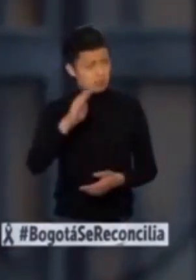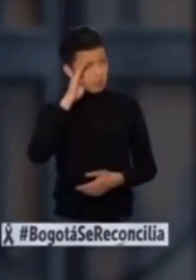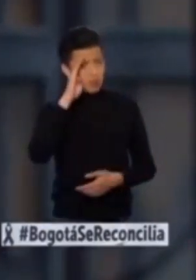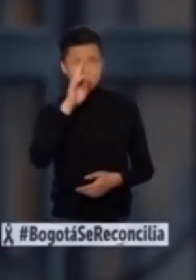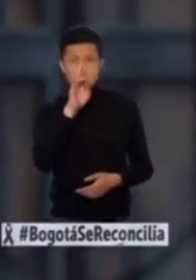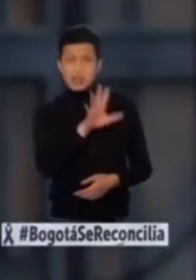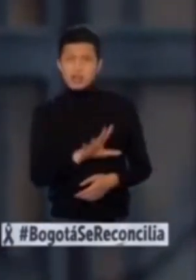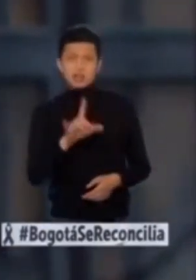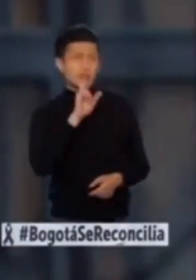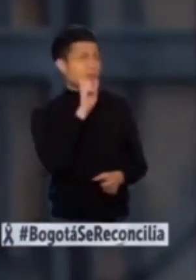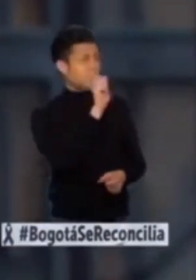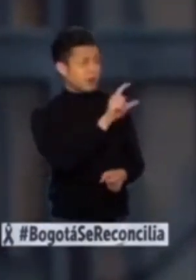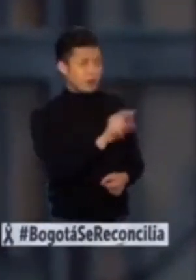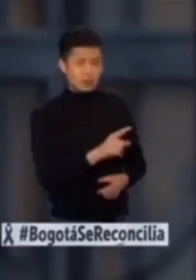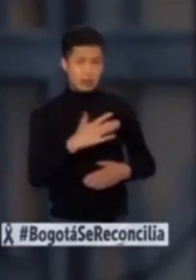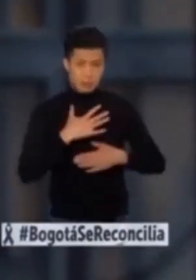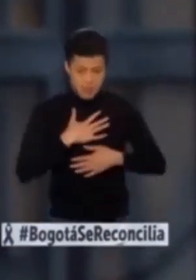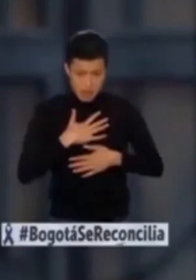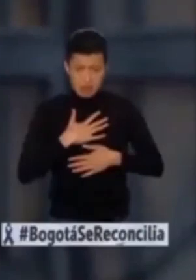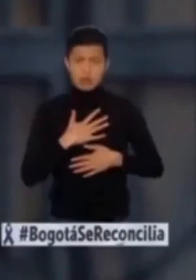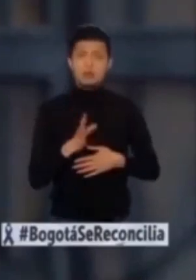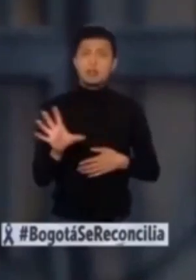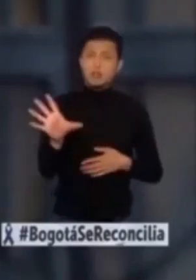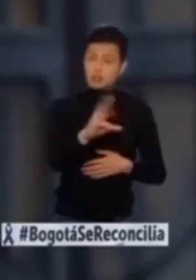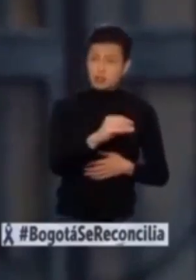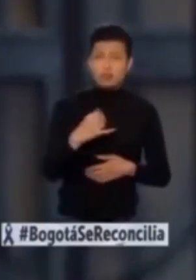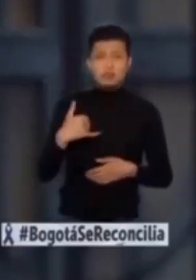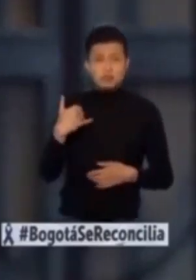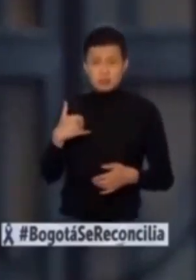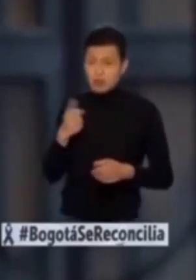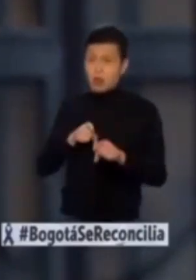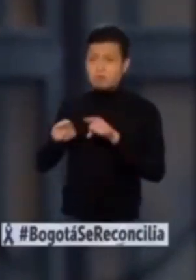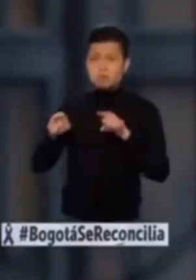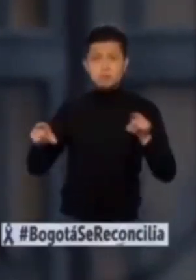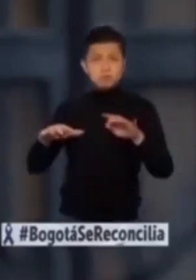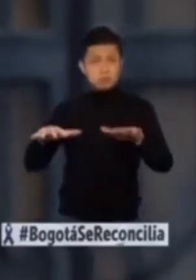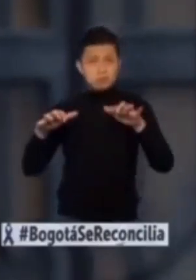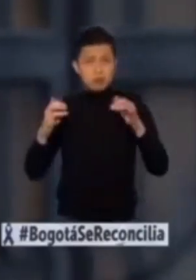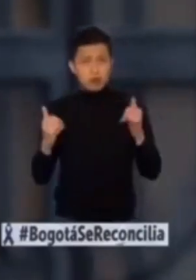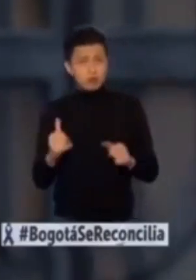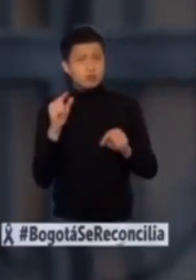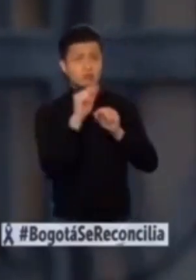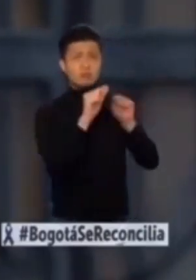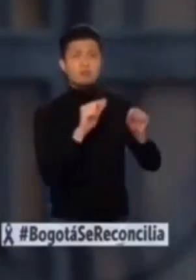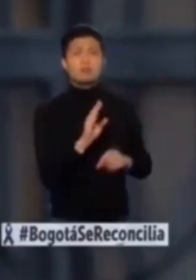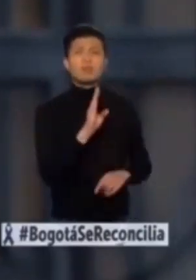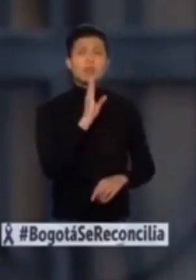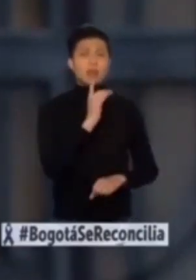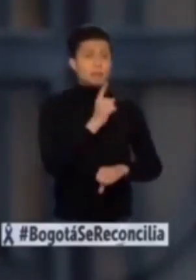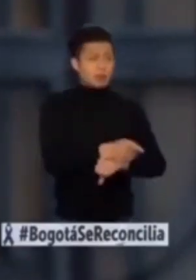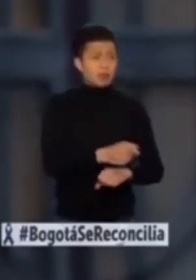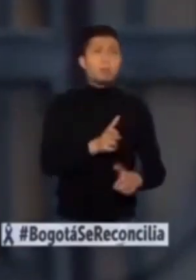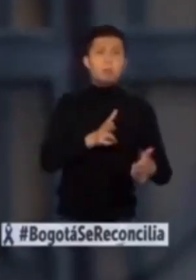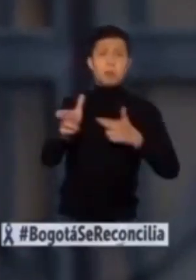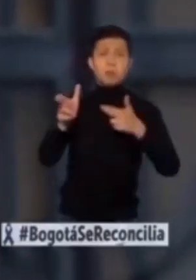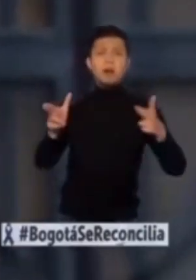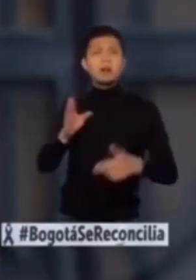Nacional, no solo de mi parte, sino de cada uno de los que estamos aquí. ¿Quién dio las órdenes para que ellos empezaran a